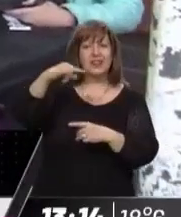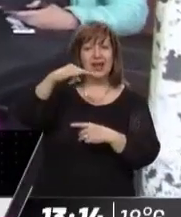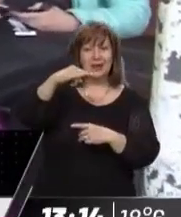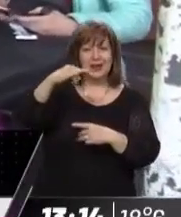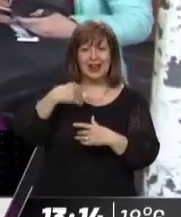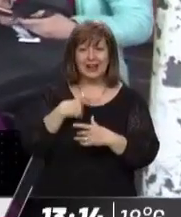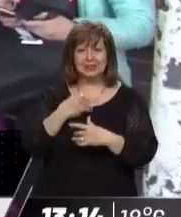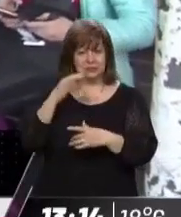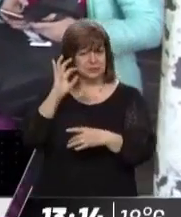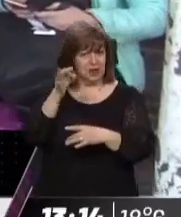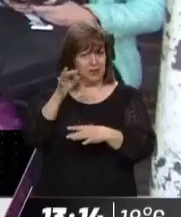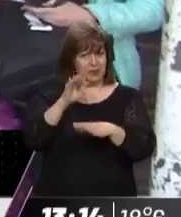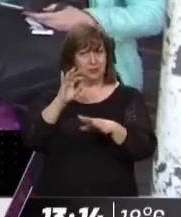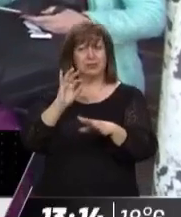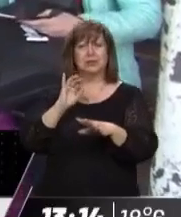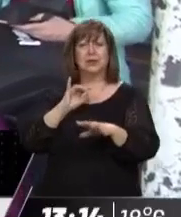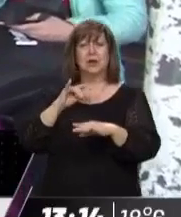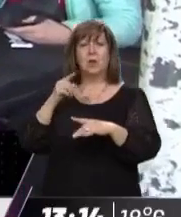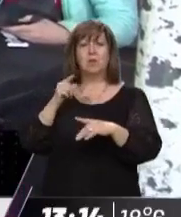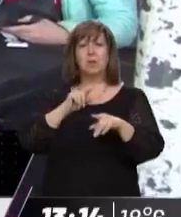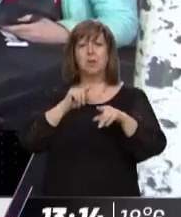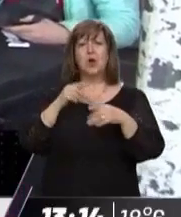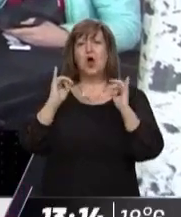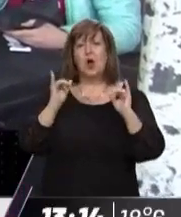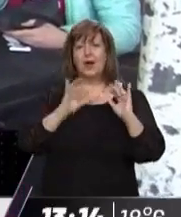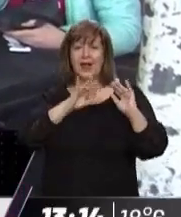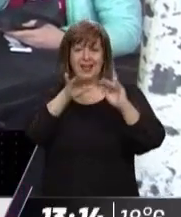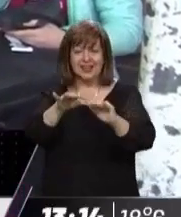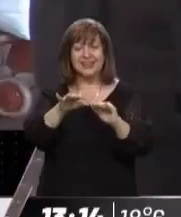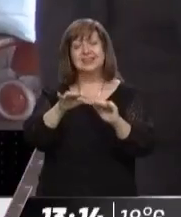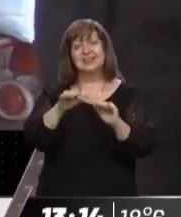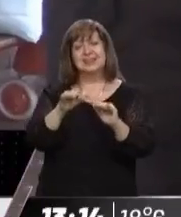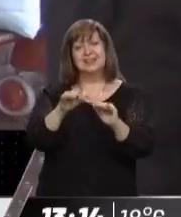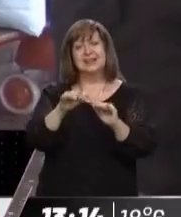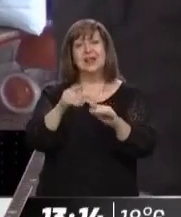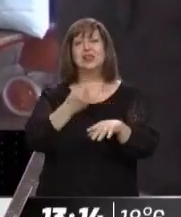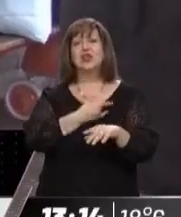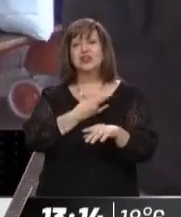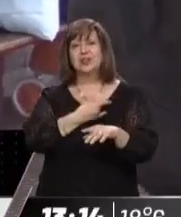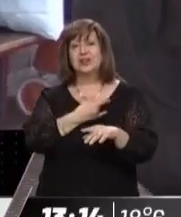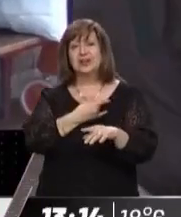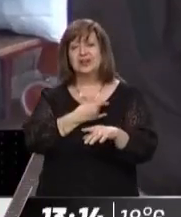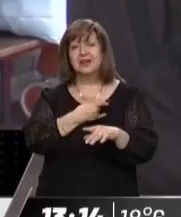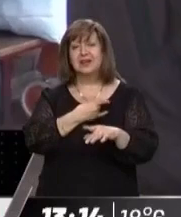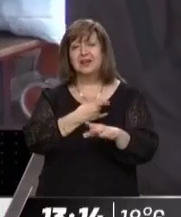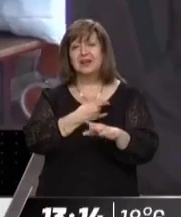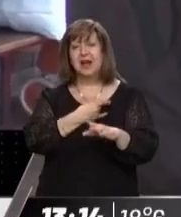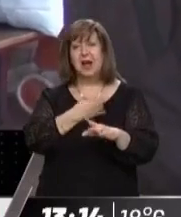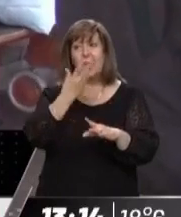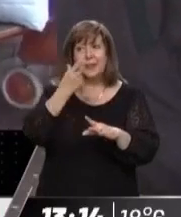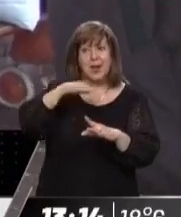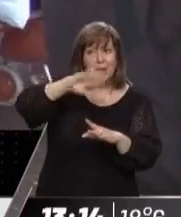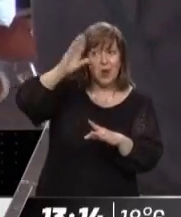saben que uno de los puntos tal vez elegido por los jóvenes, el más elegido podríamos decir hasta ahora, es el de las localidades de